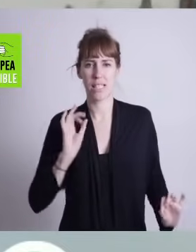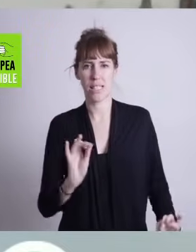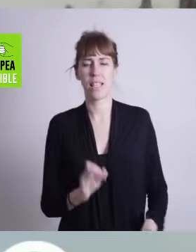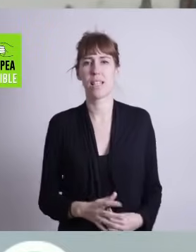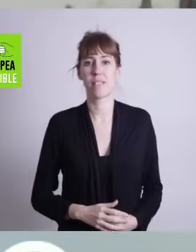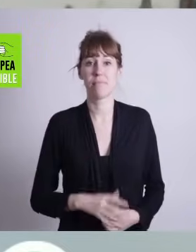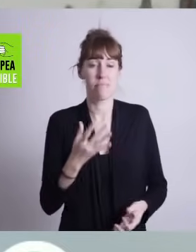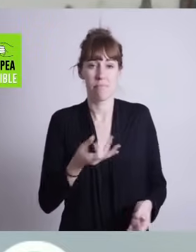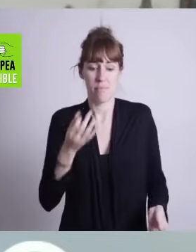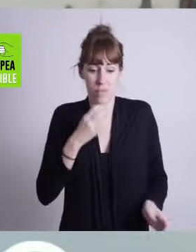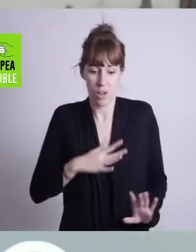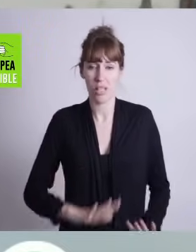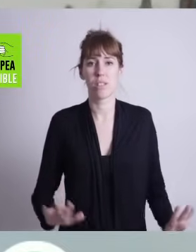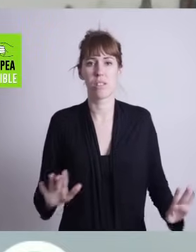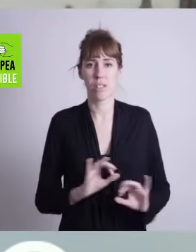honestos